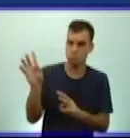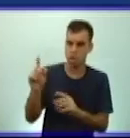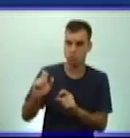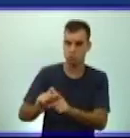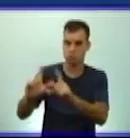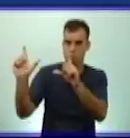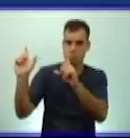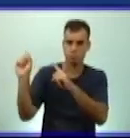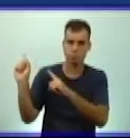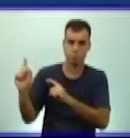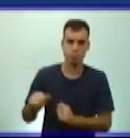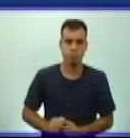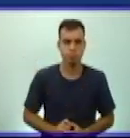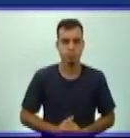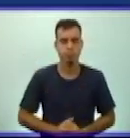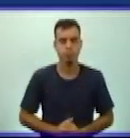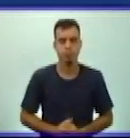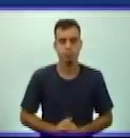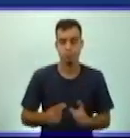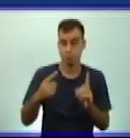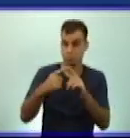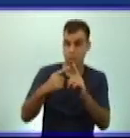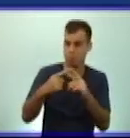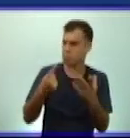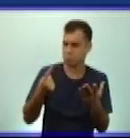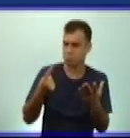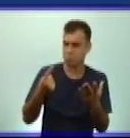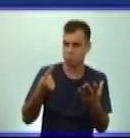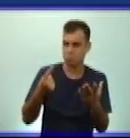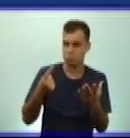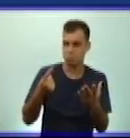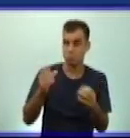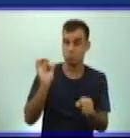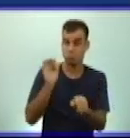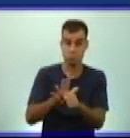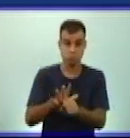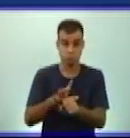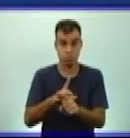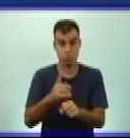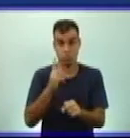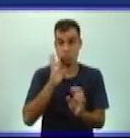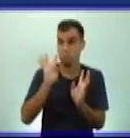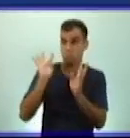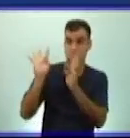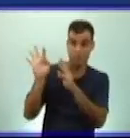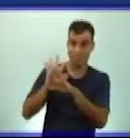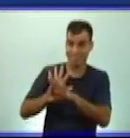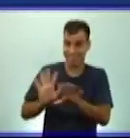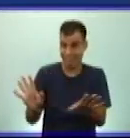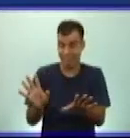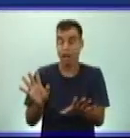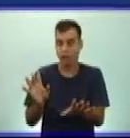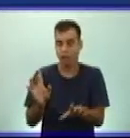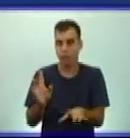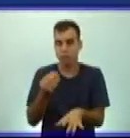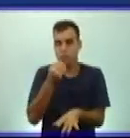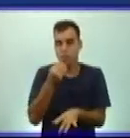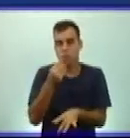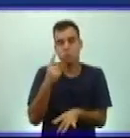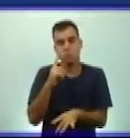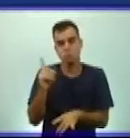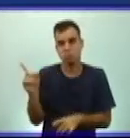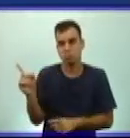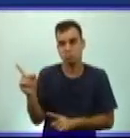diapositiva. Veamos. La primera pregunta, que a partir de lo que hemos ya estado observando, podríamos describir